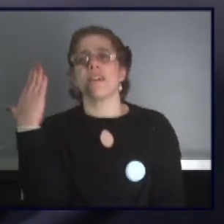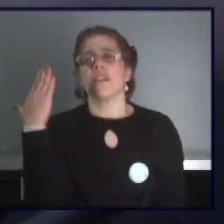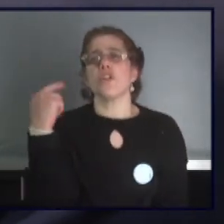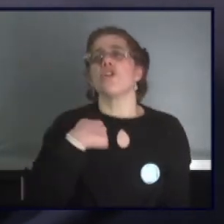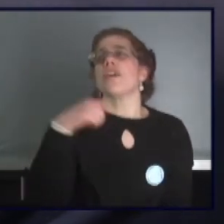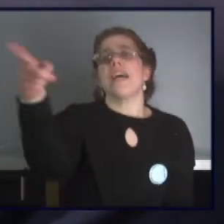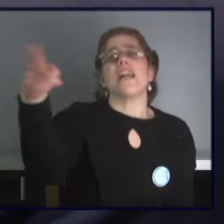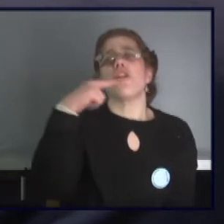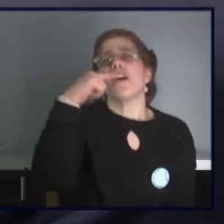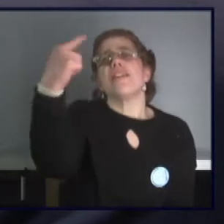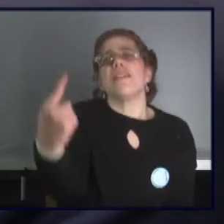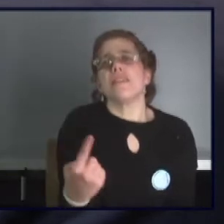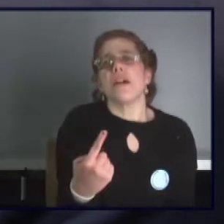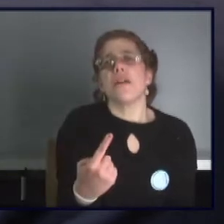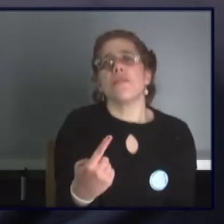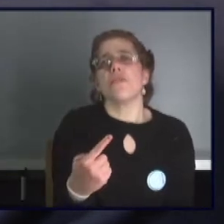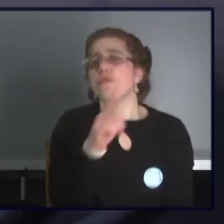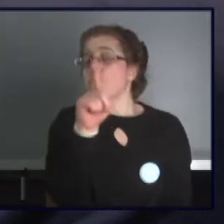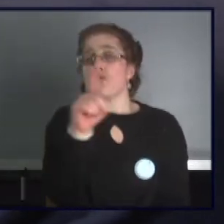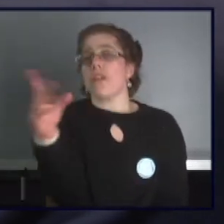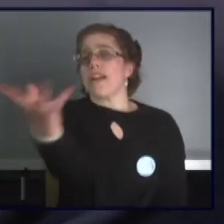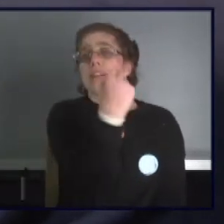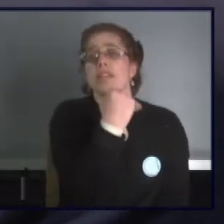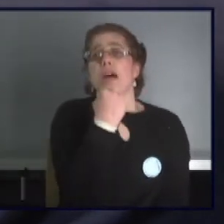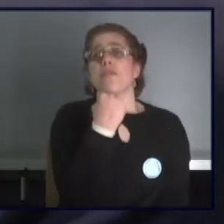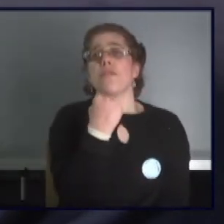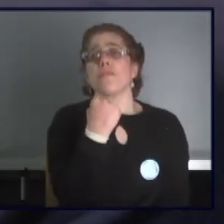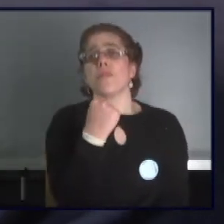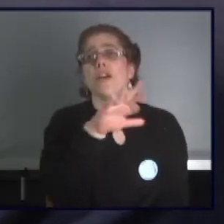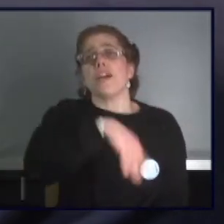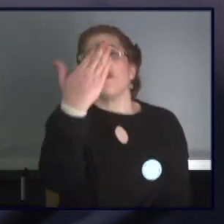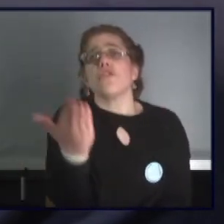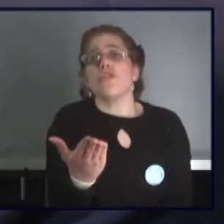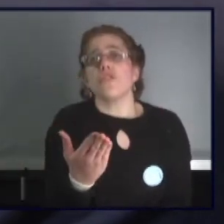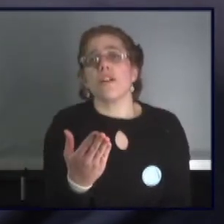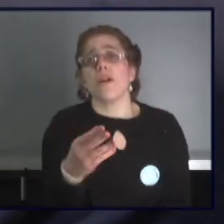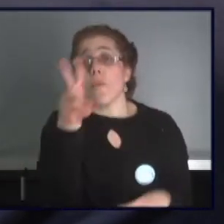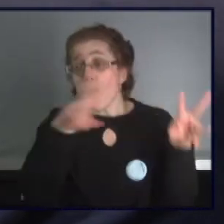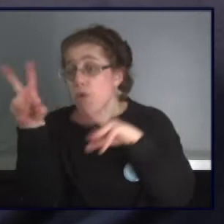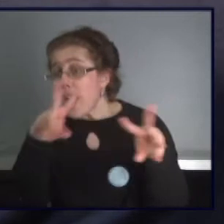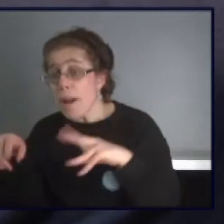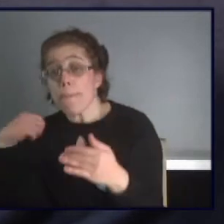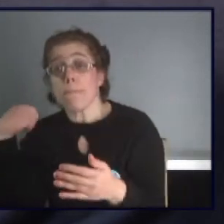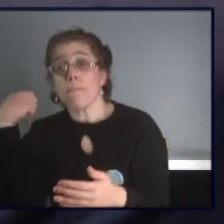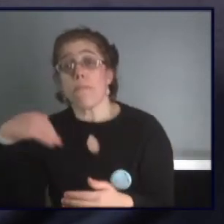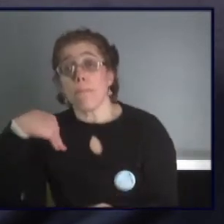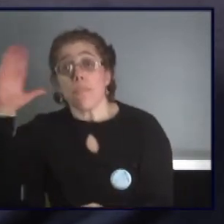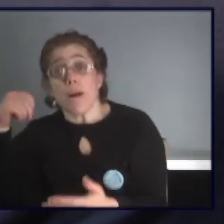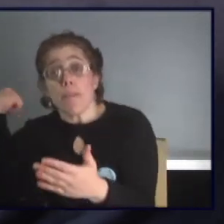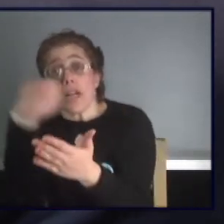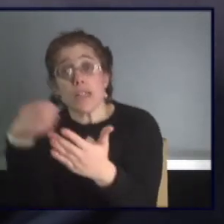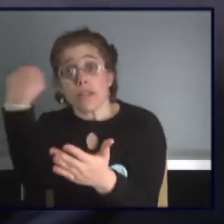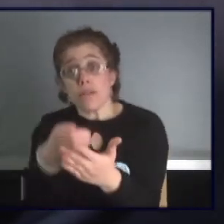digo que eso pues no está alcanzando entonces si no está alcanzando tenemos buscar más plata es así